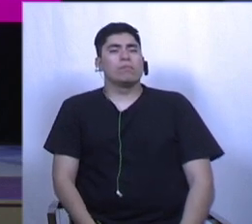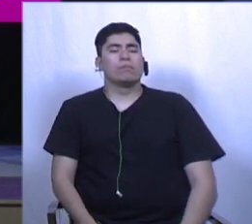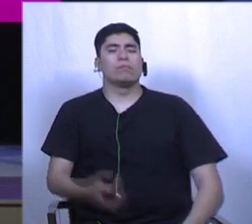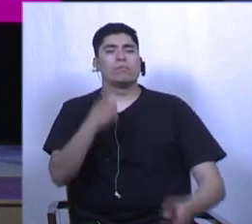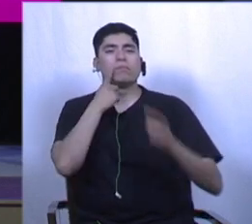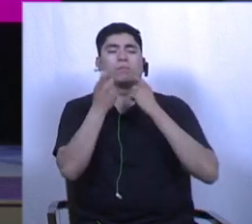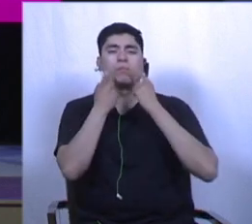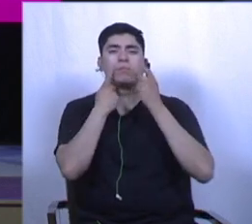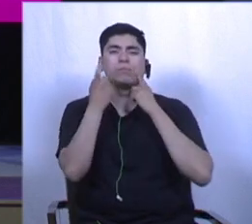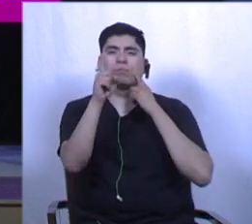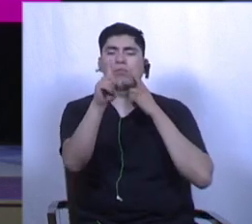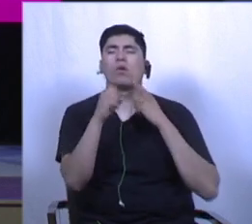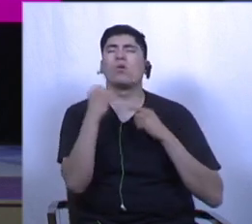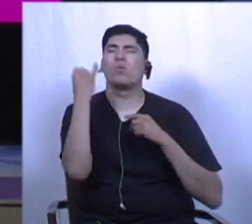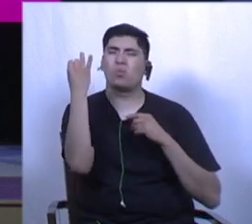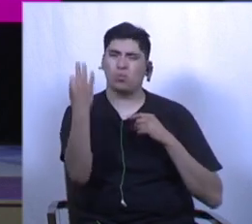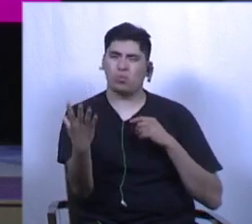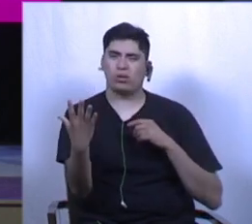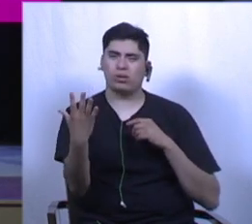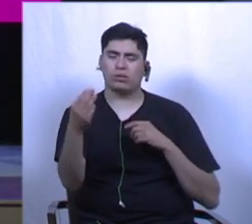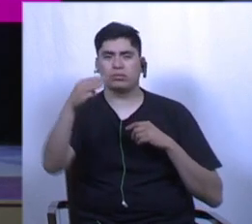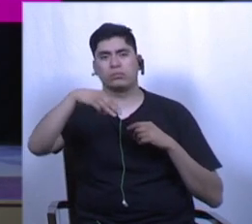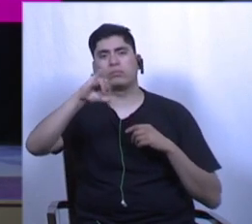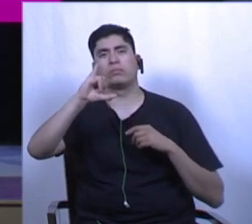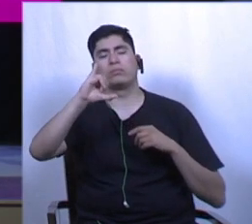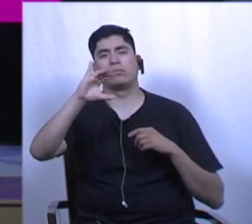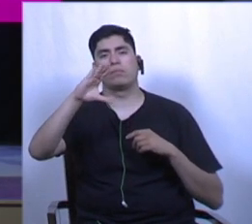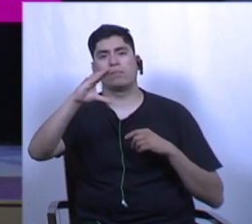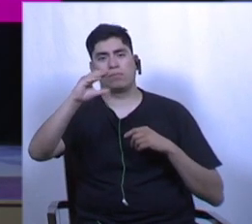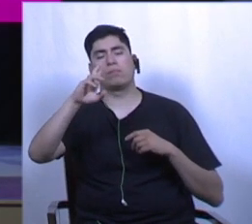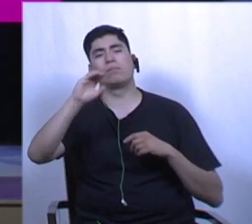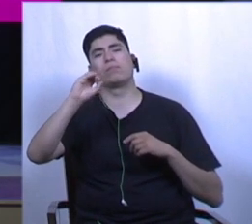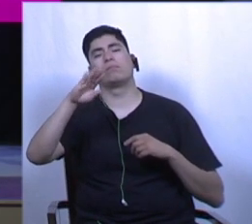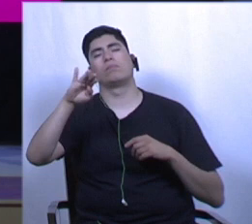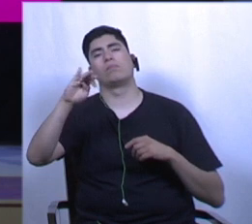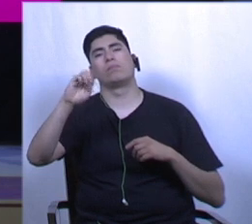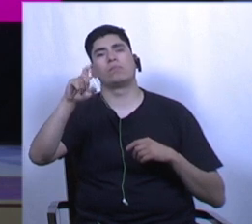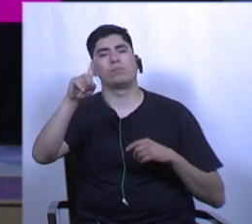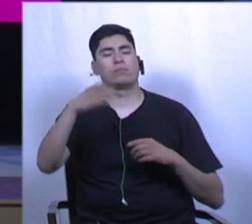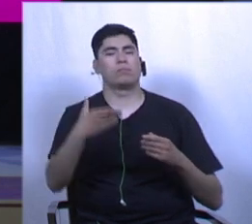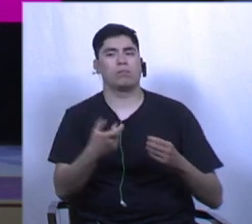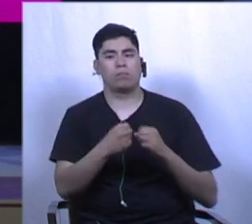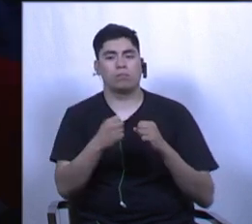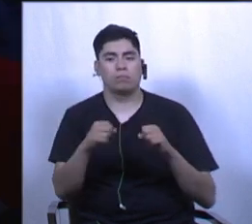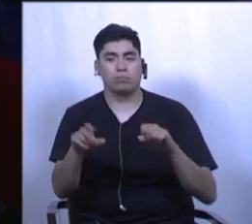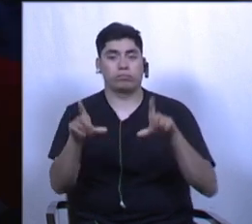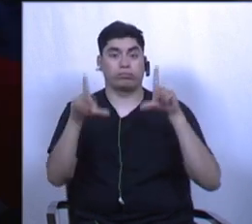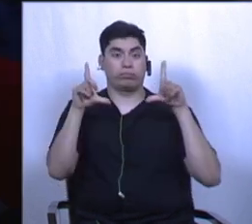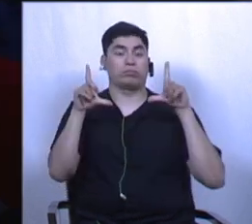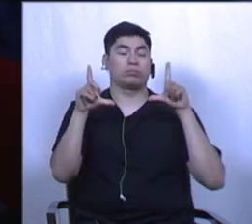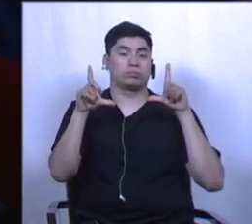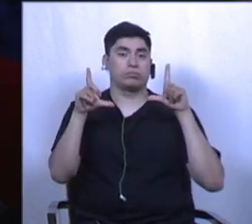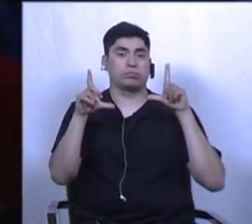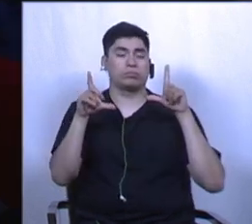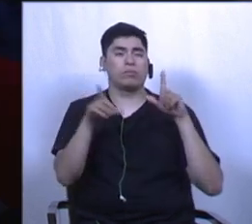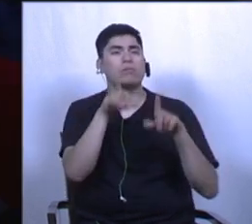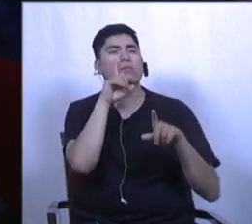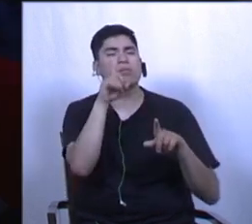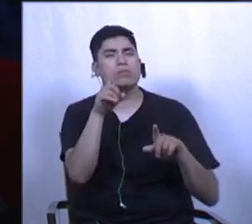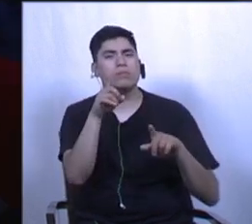de cuántos microbios pueden llevarse hasta la atmósfera. Sorprendentemente, quien